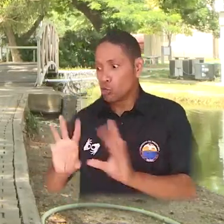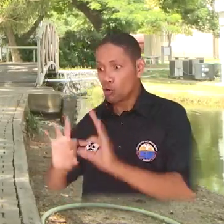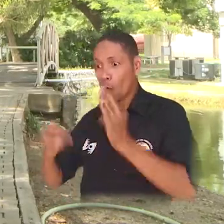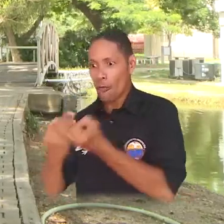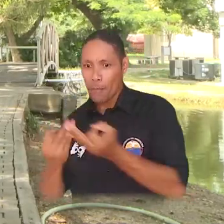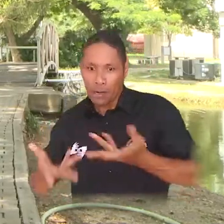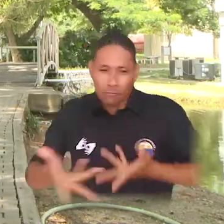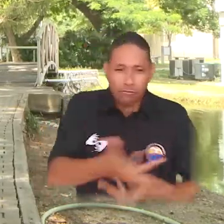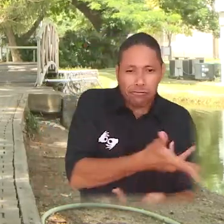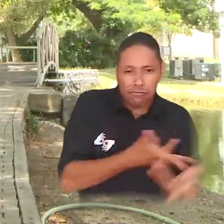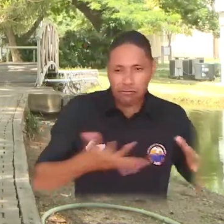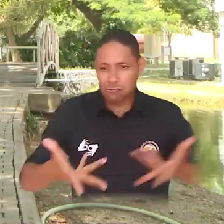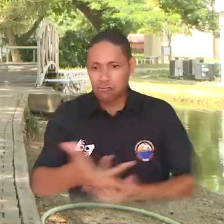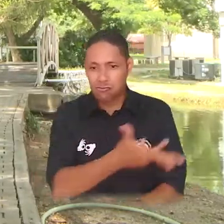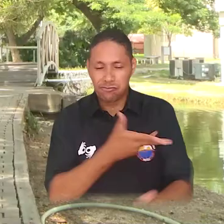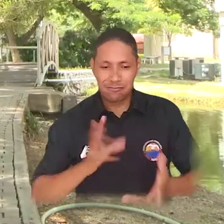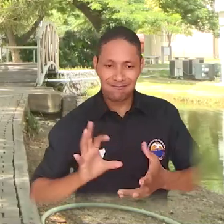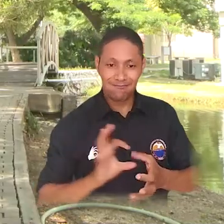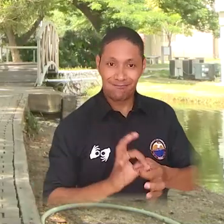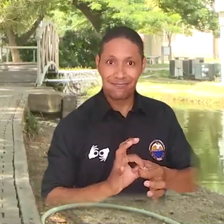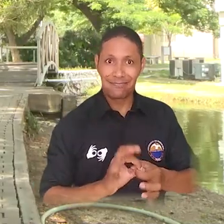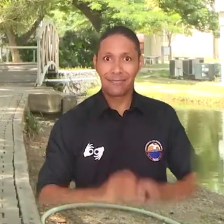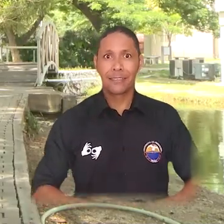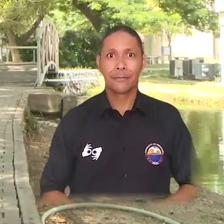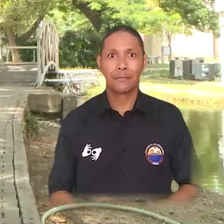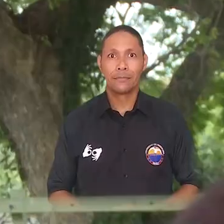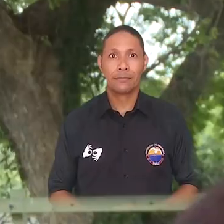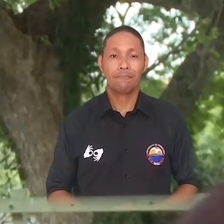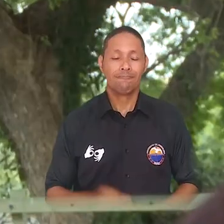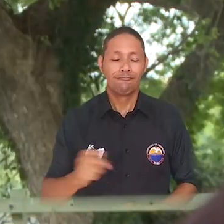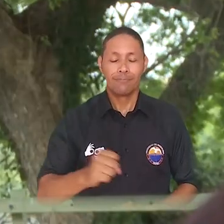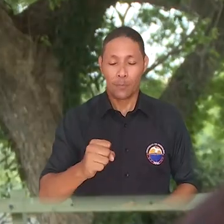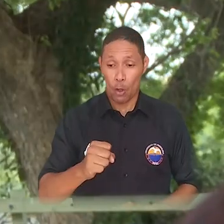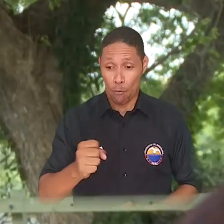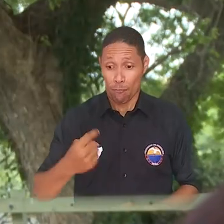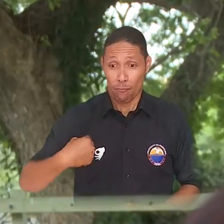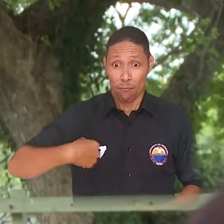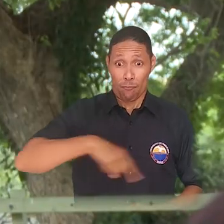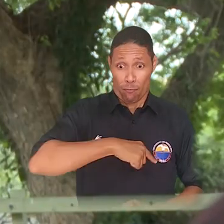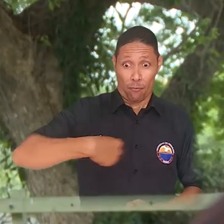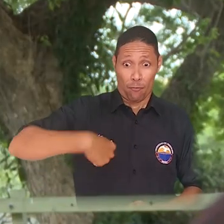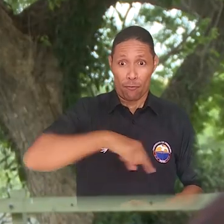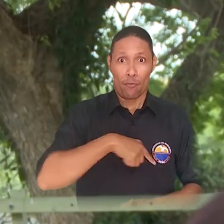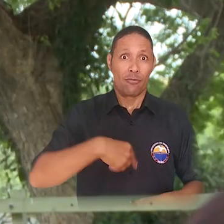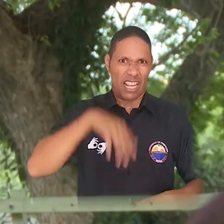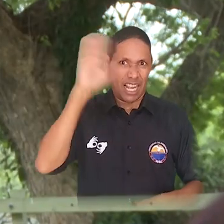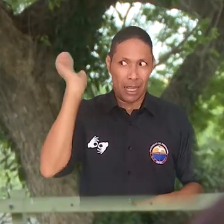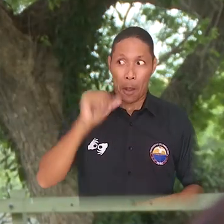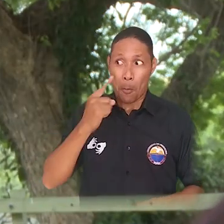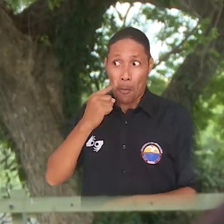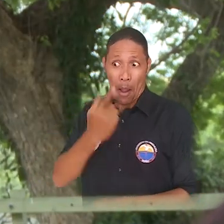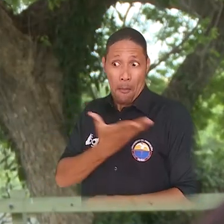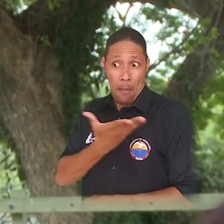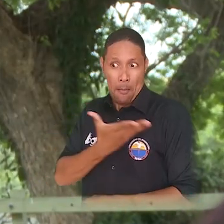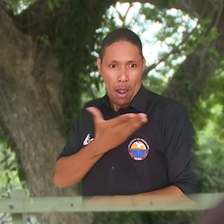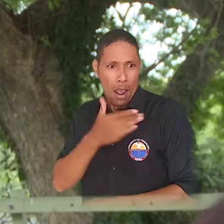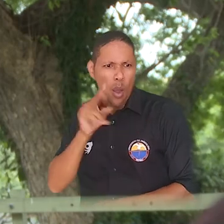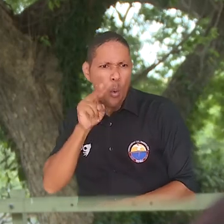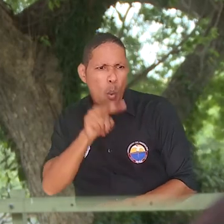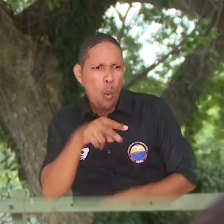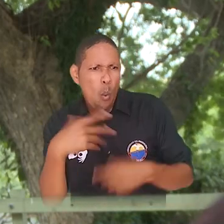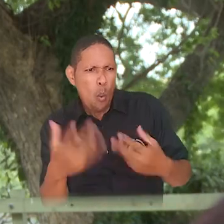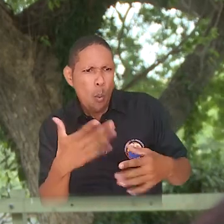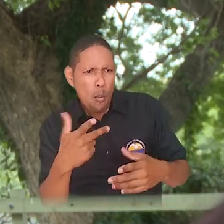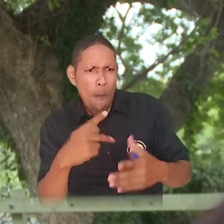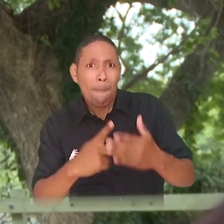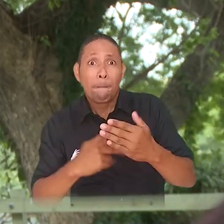manera más eficaz de la experiencia universitaria de sus hijos. Así como nosotros, los padres de los nuevos estudiantes conocieron detalles